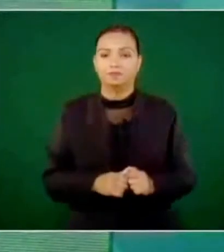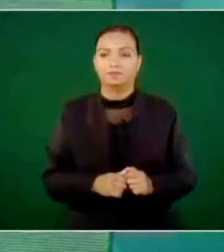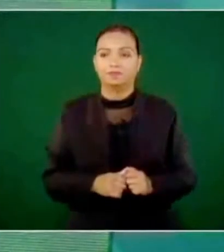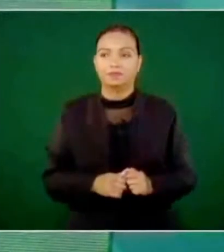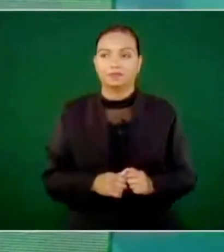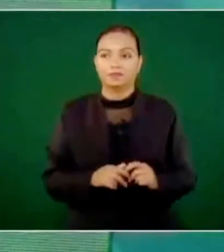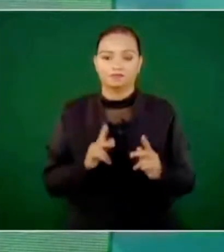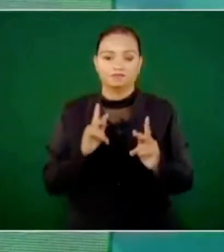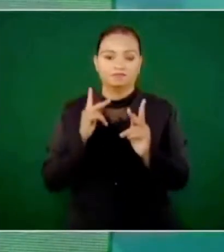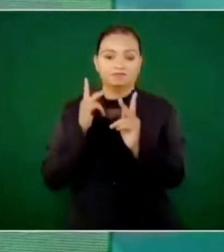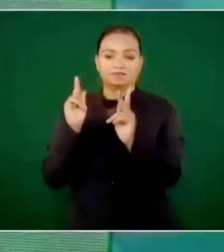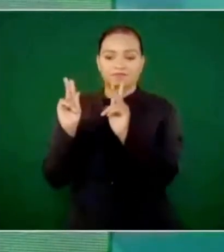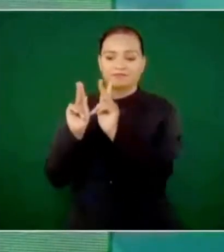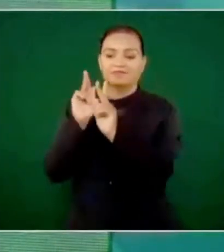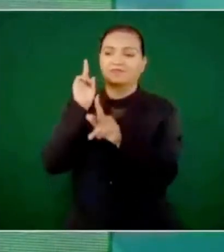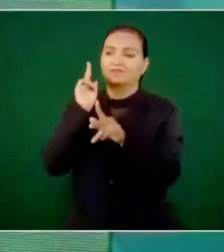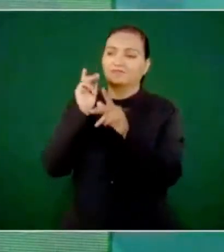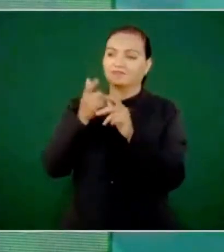se ríen